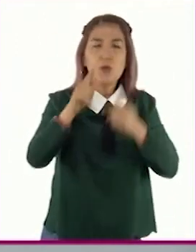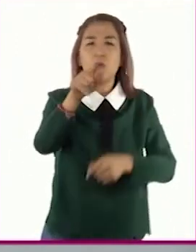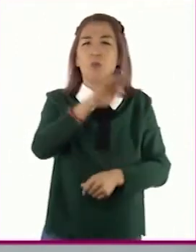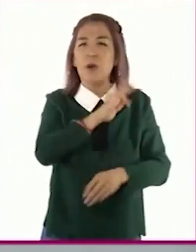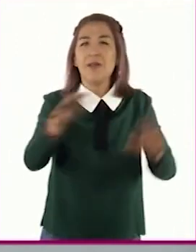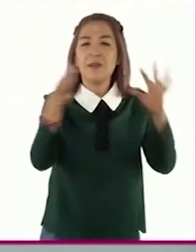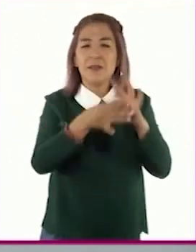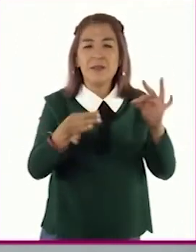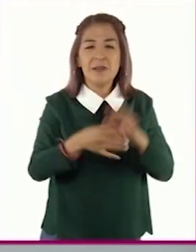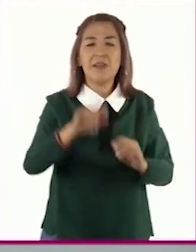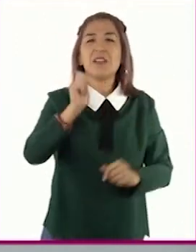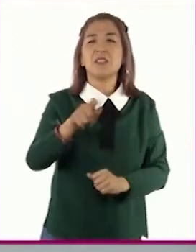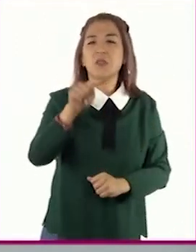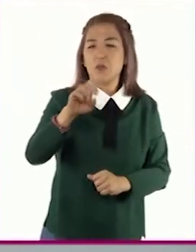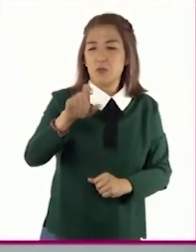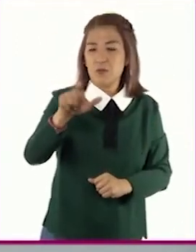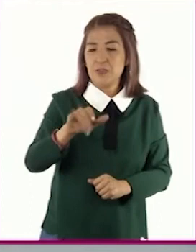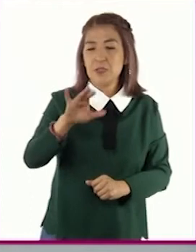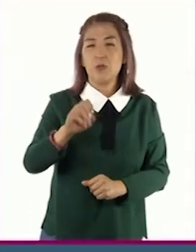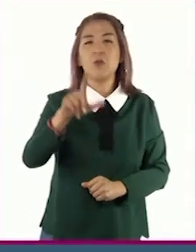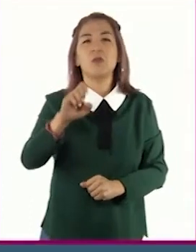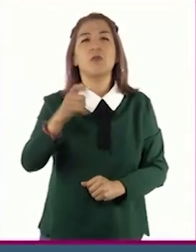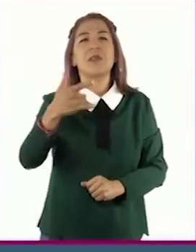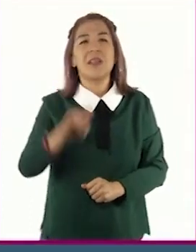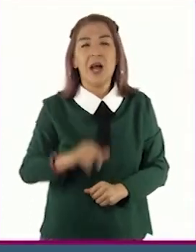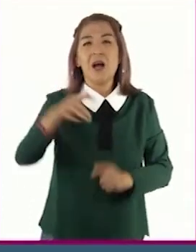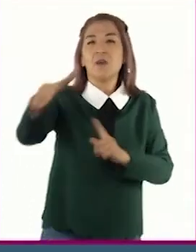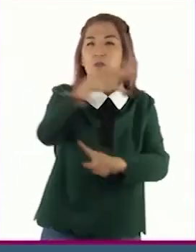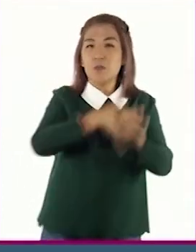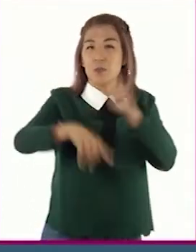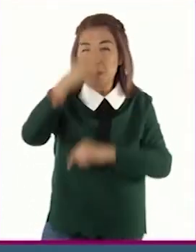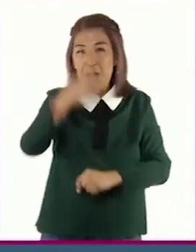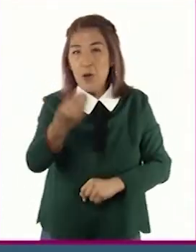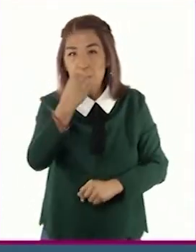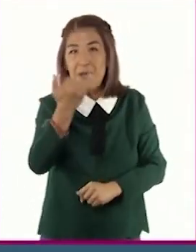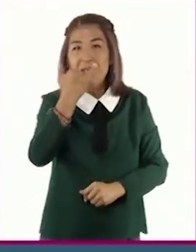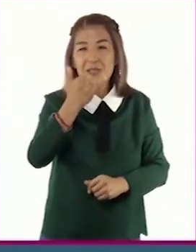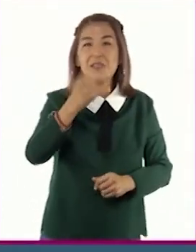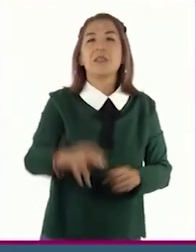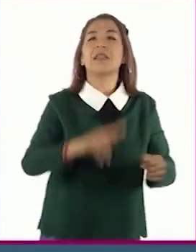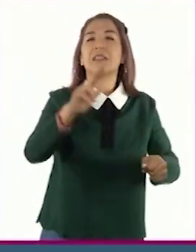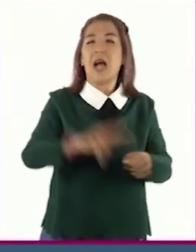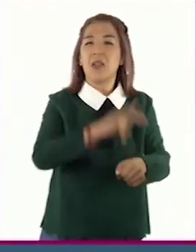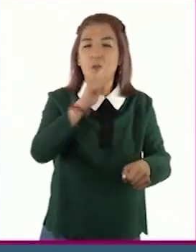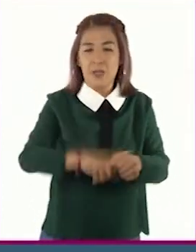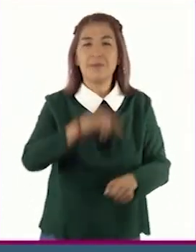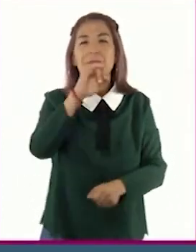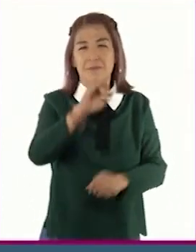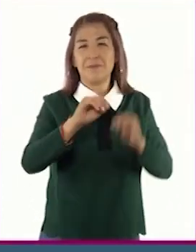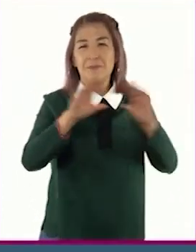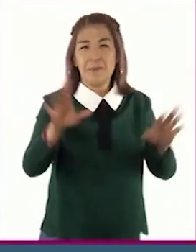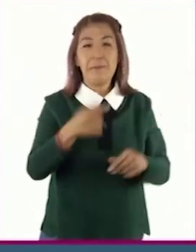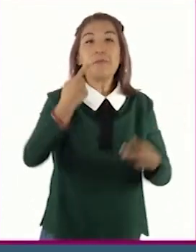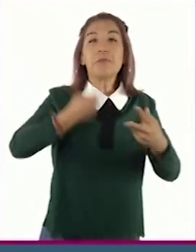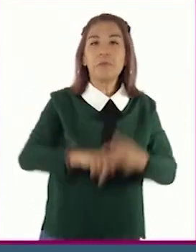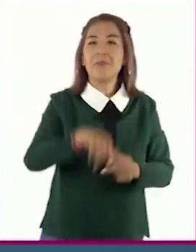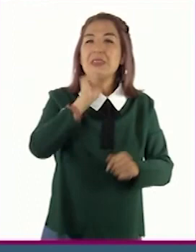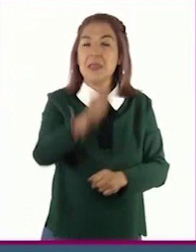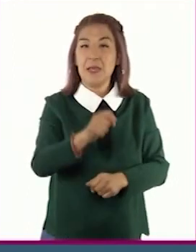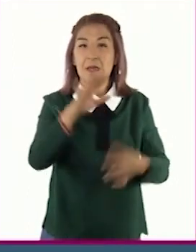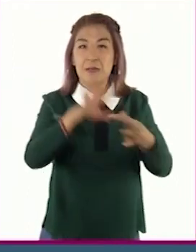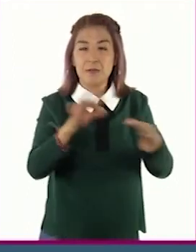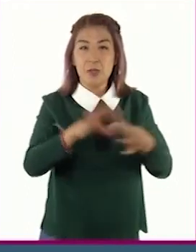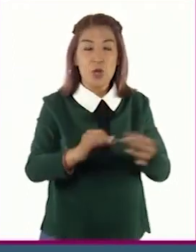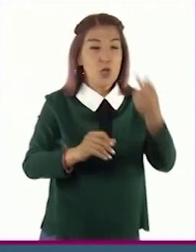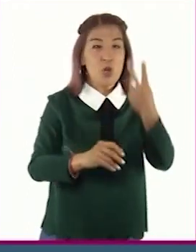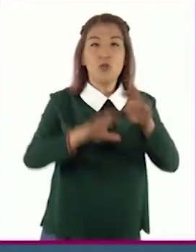la toxicología alimentaria y ambiental? Claro que sí. Bueno, en principio, estas dos, digamos, ramas de la